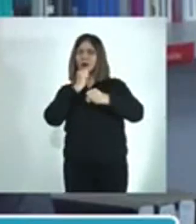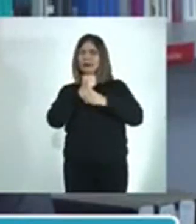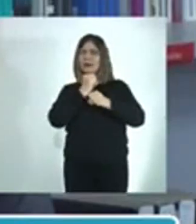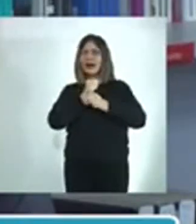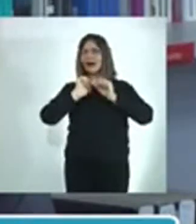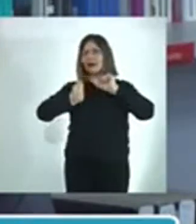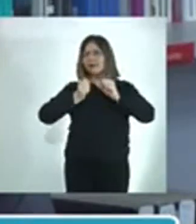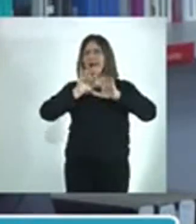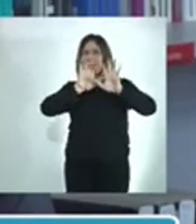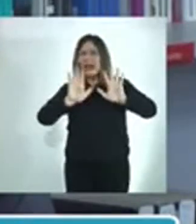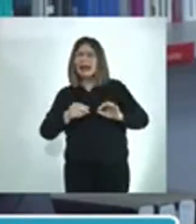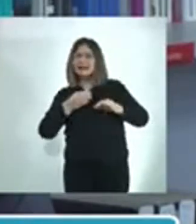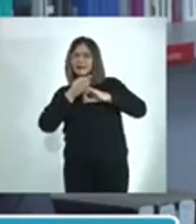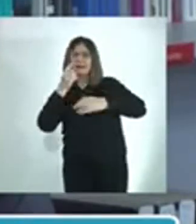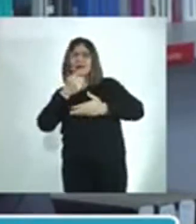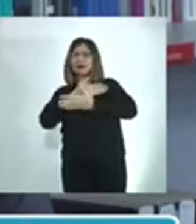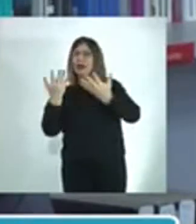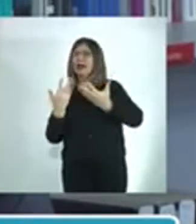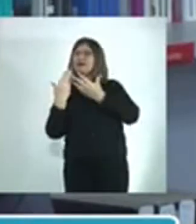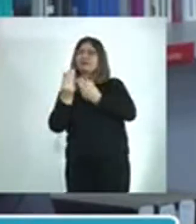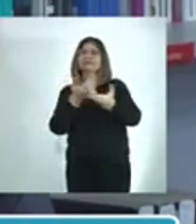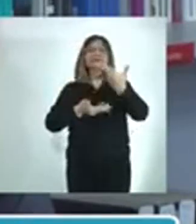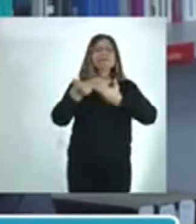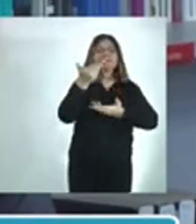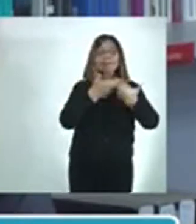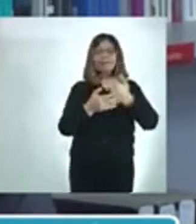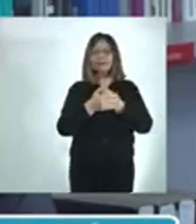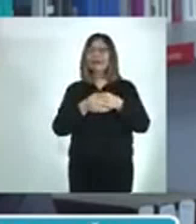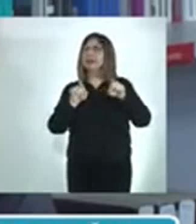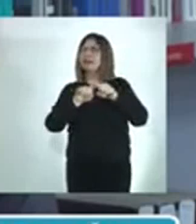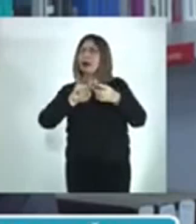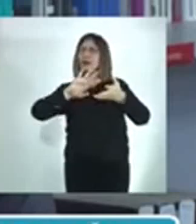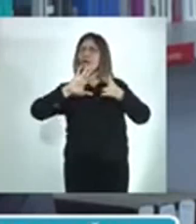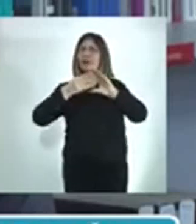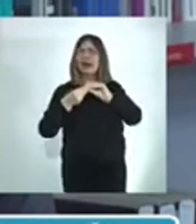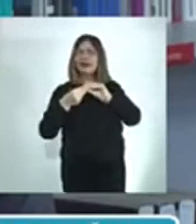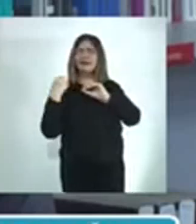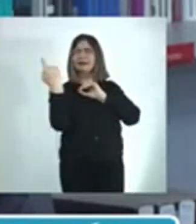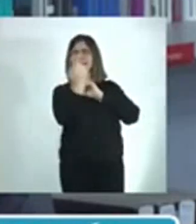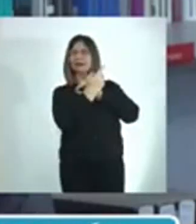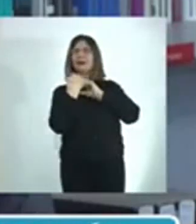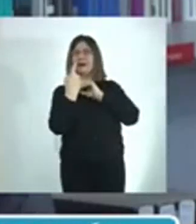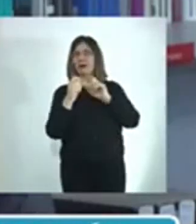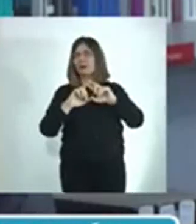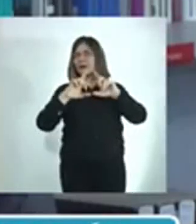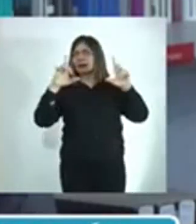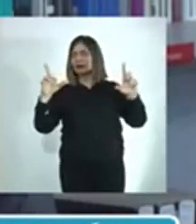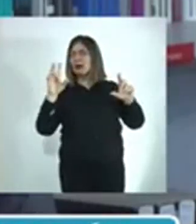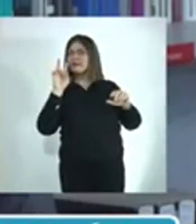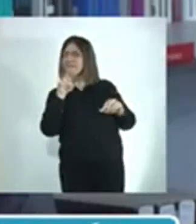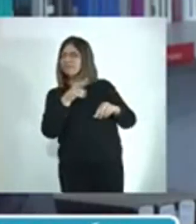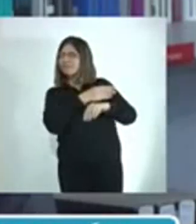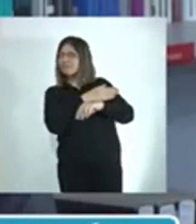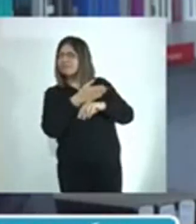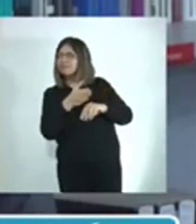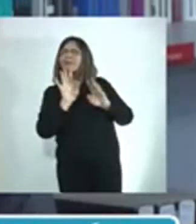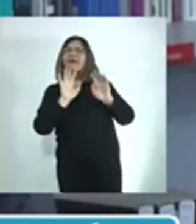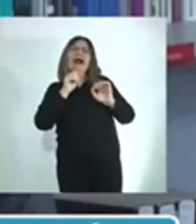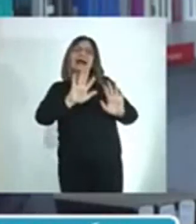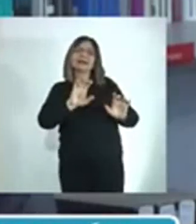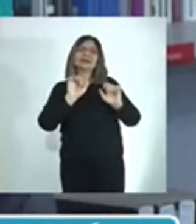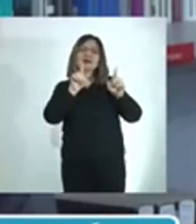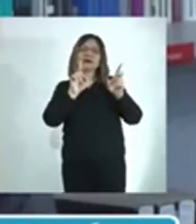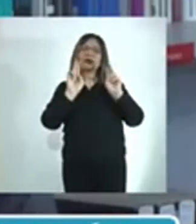trabajo, la solidaridad, el cumplir las normas, en tener reglas. Bueno, esto es la docencia, digamos.